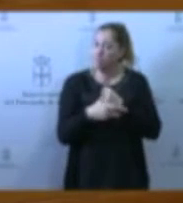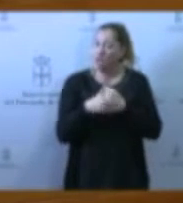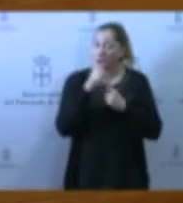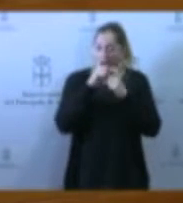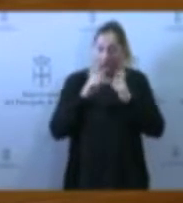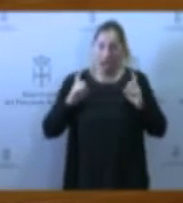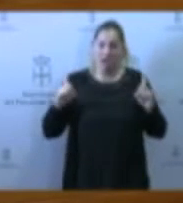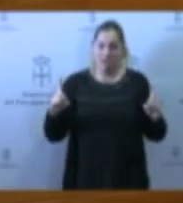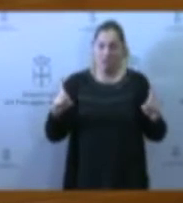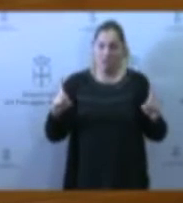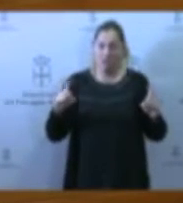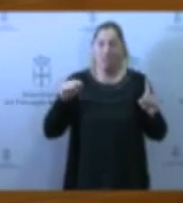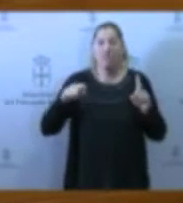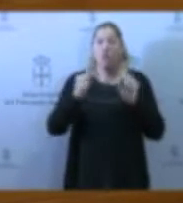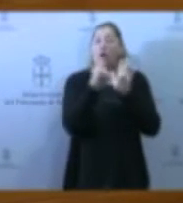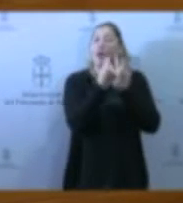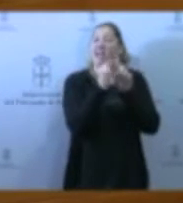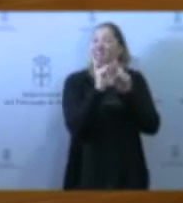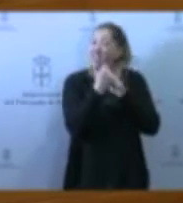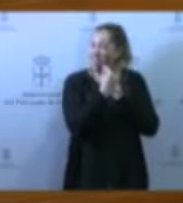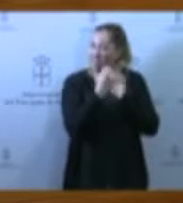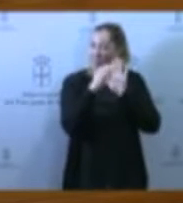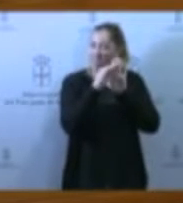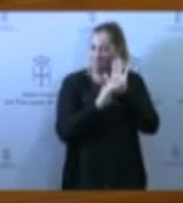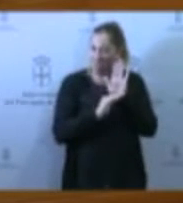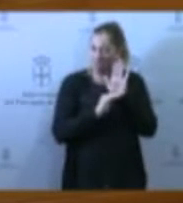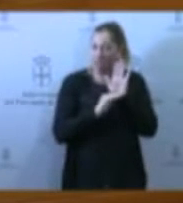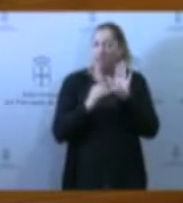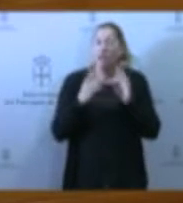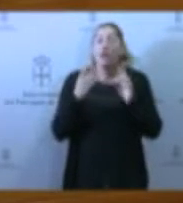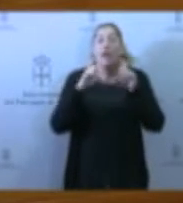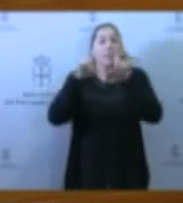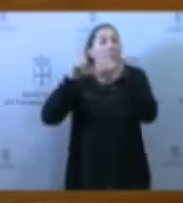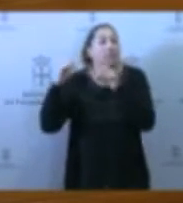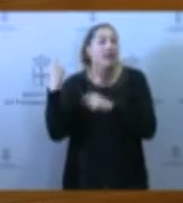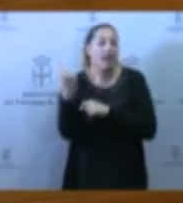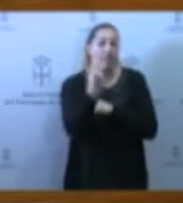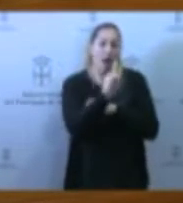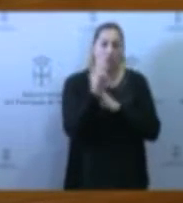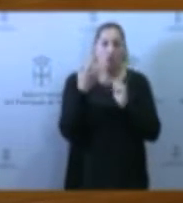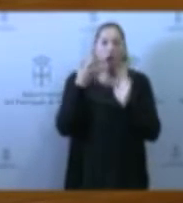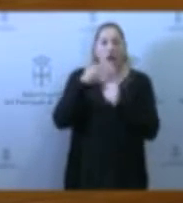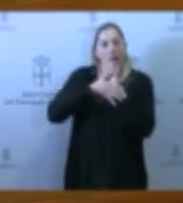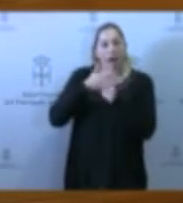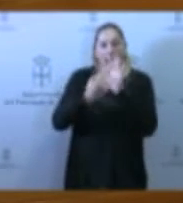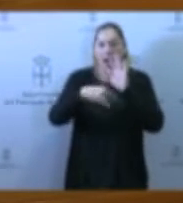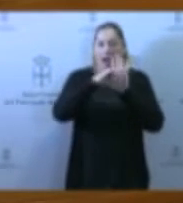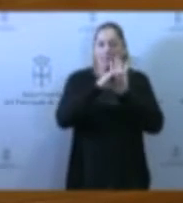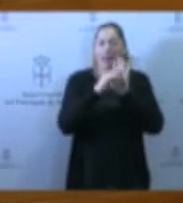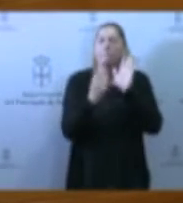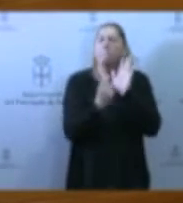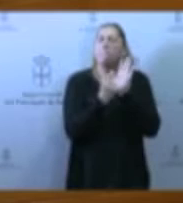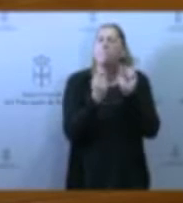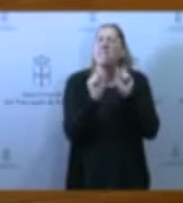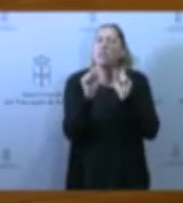es un índice que establece cada compañía cuántos minutos tiene de interrupción a lo largo